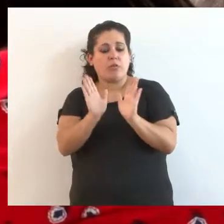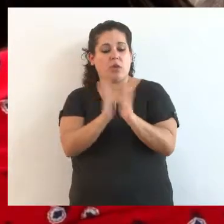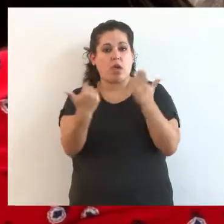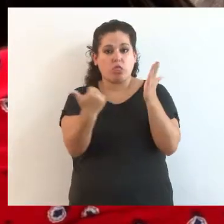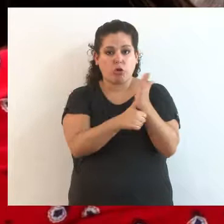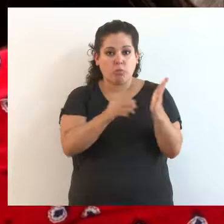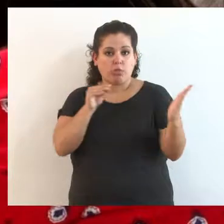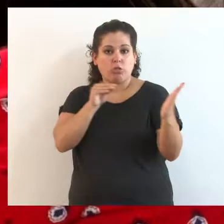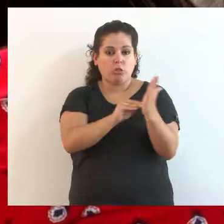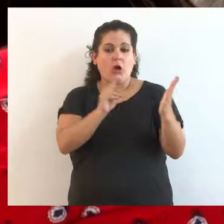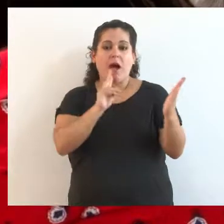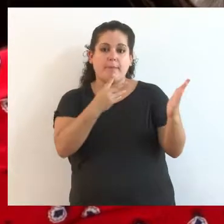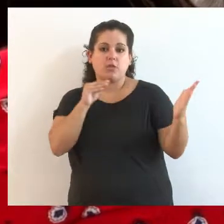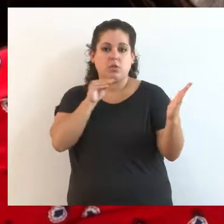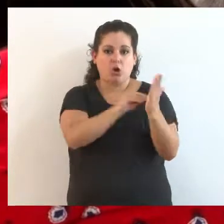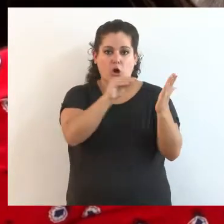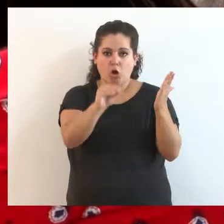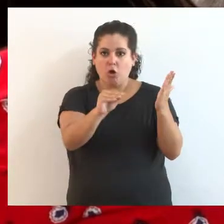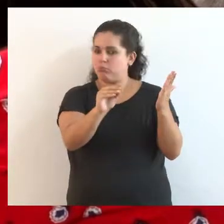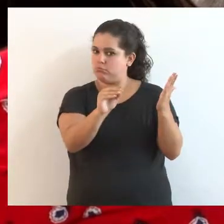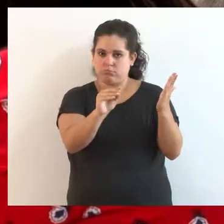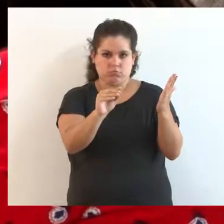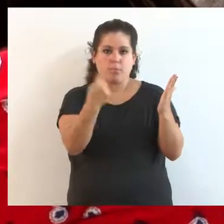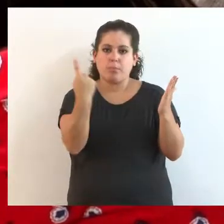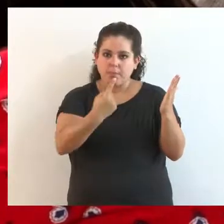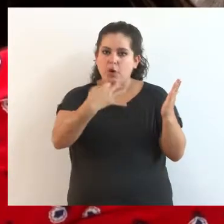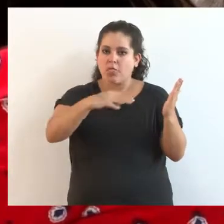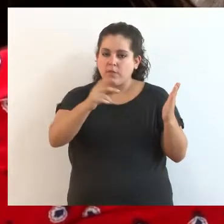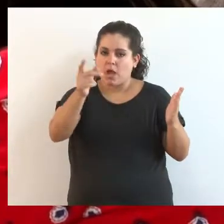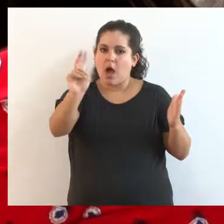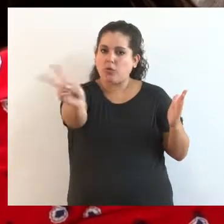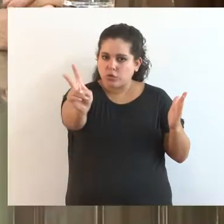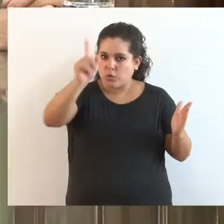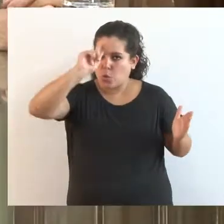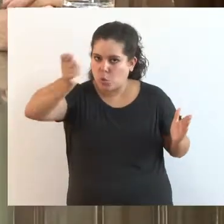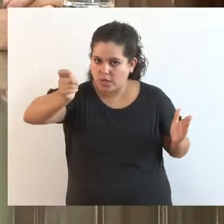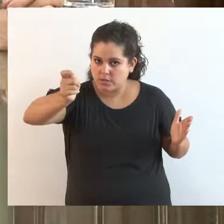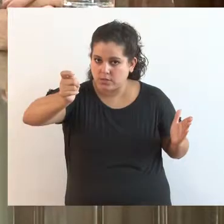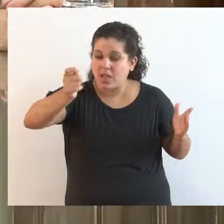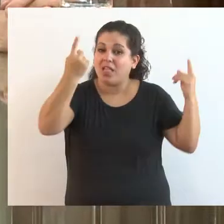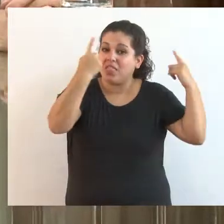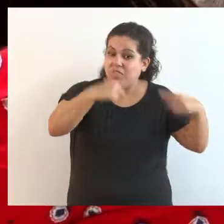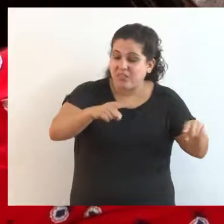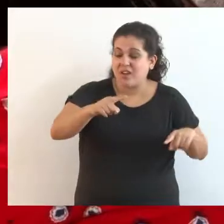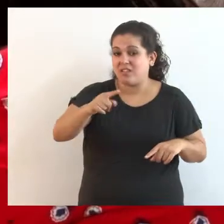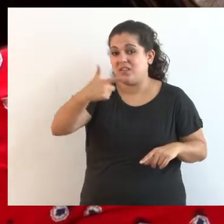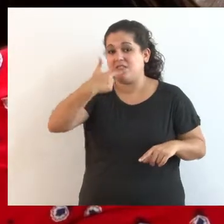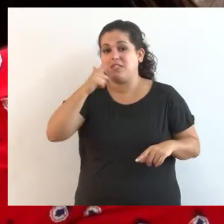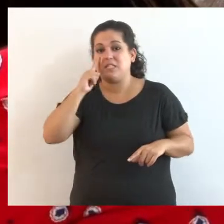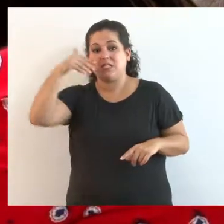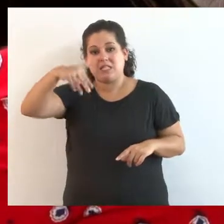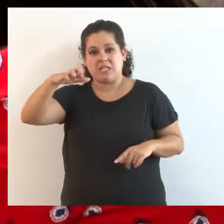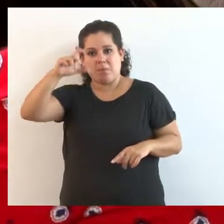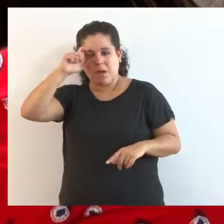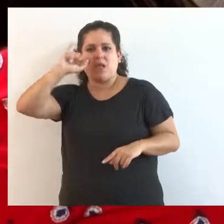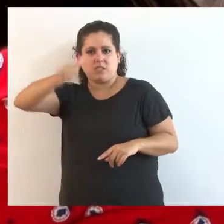un apellido, cualquiera de los dos del matrimonio adoptante, si no había permiso de un juez, mientras que en la simple sí. Es